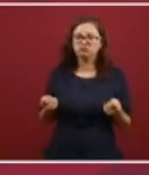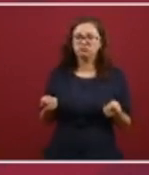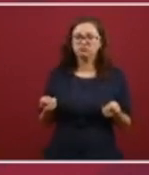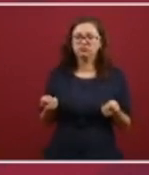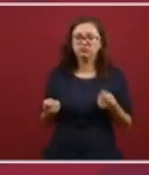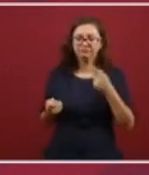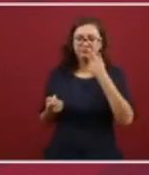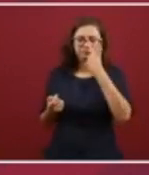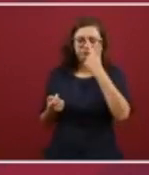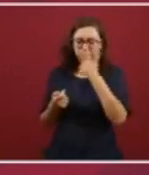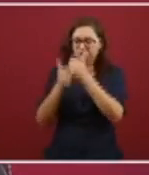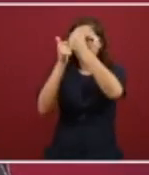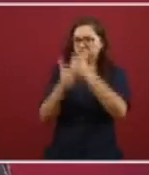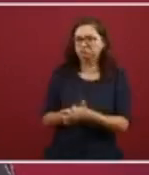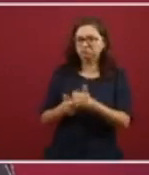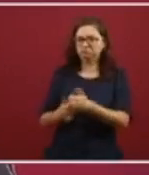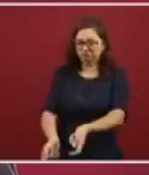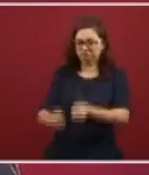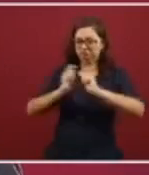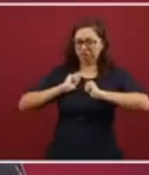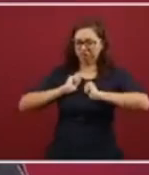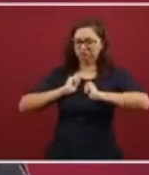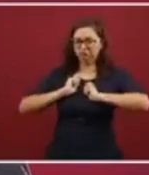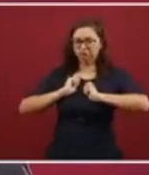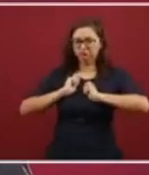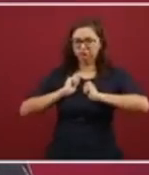solo por el cargo.